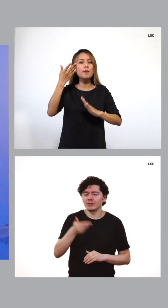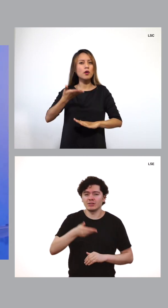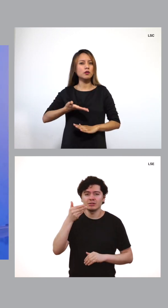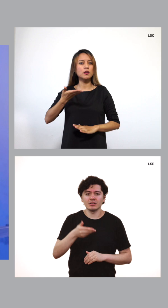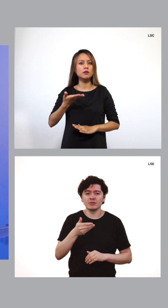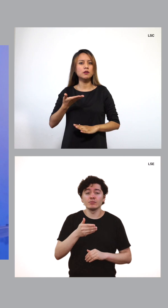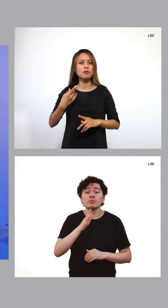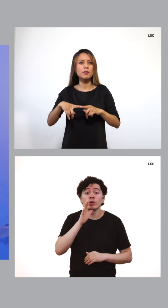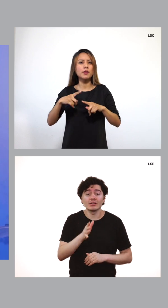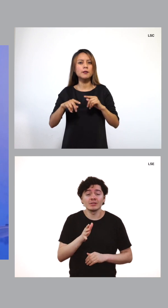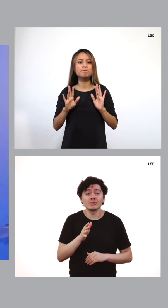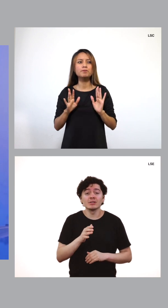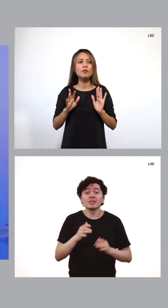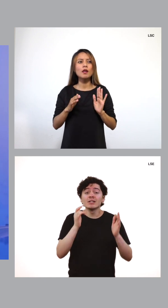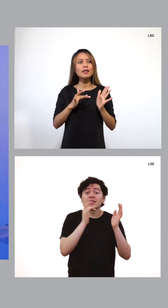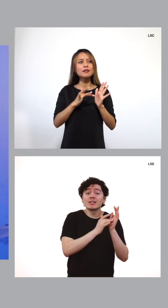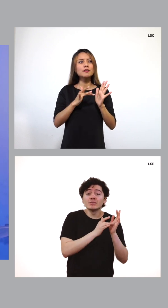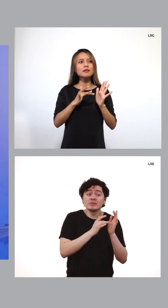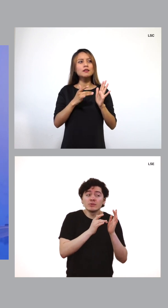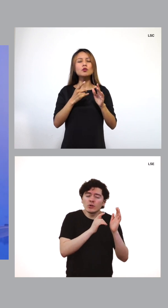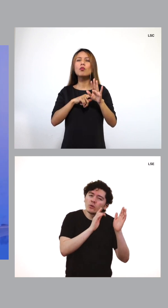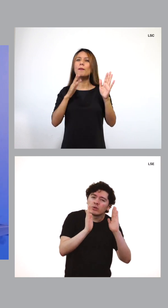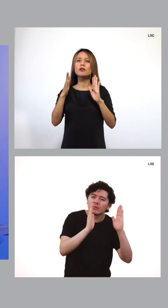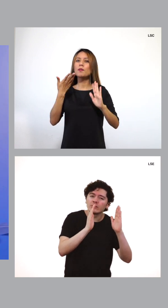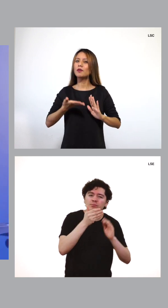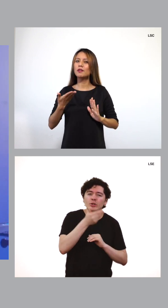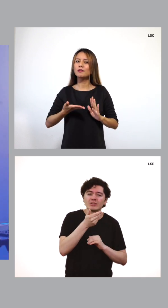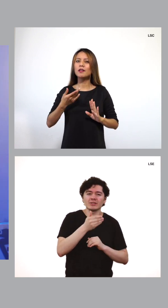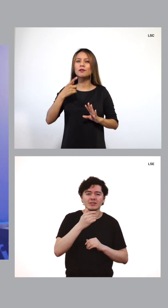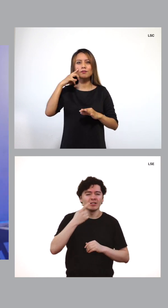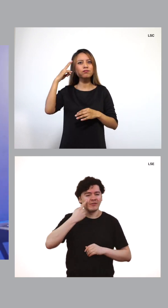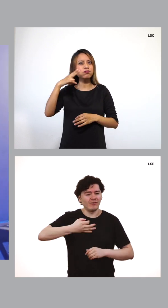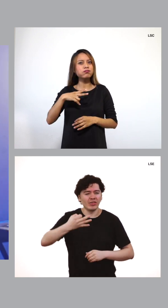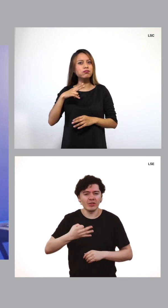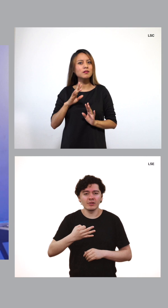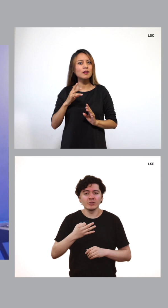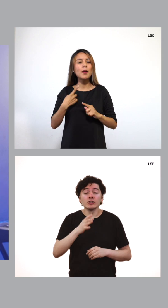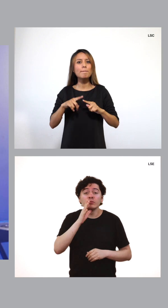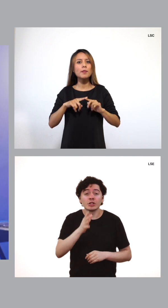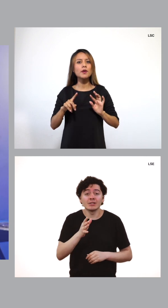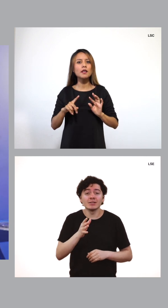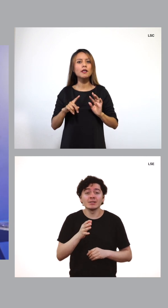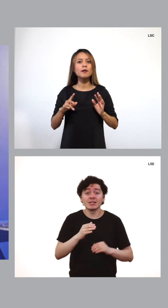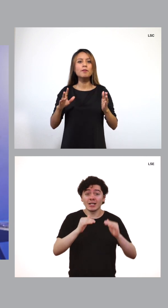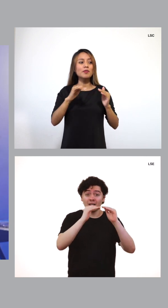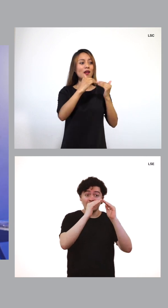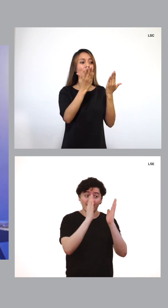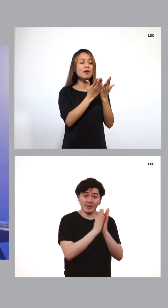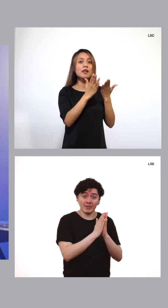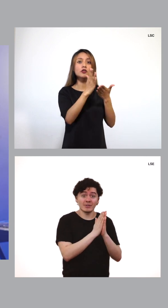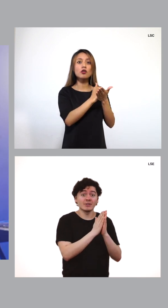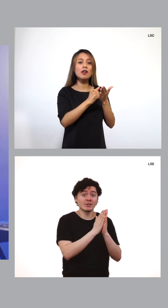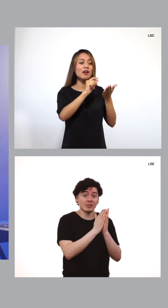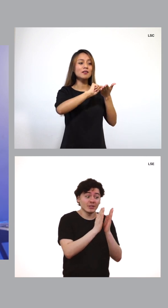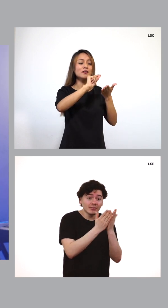Jesús, y yo creo que fue tan intenso que la Biblia, cuando lo lees, o sea, todo está escrito en griego, la